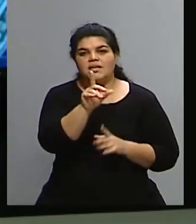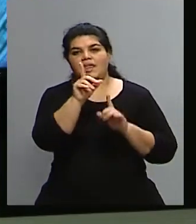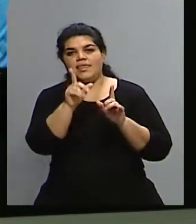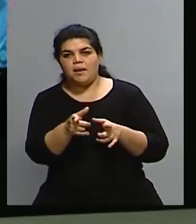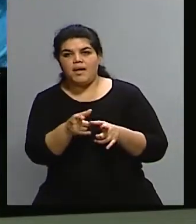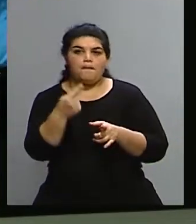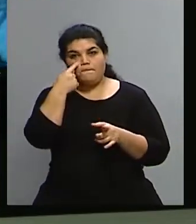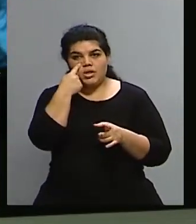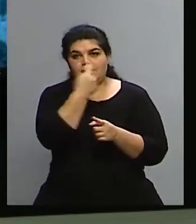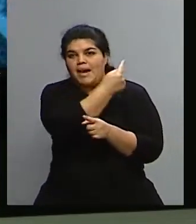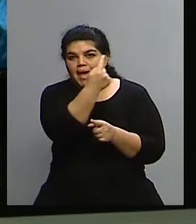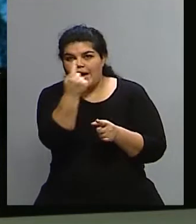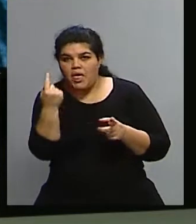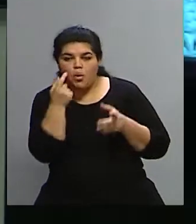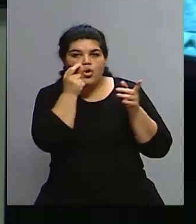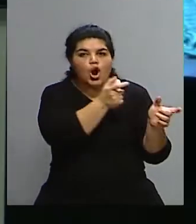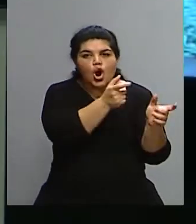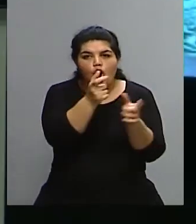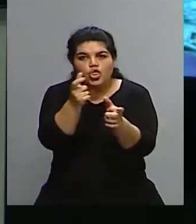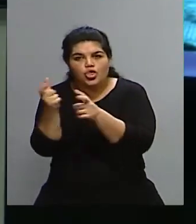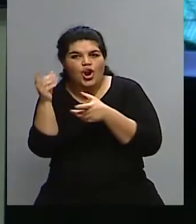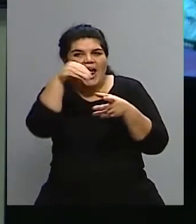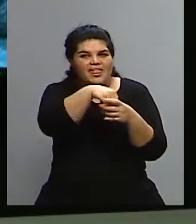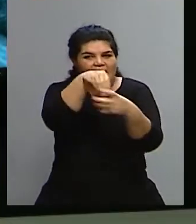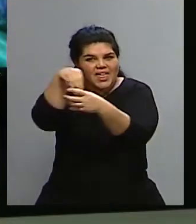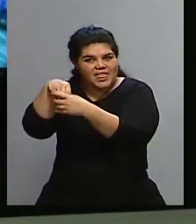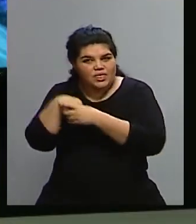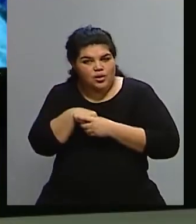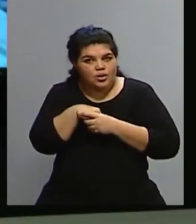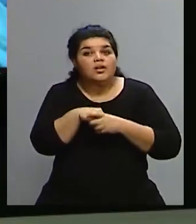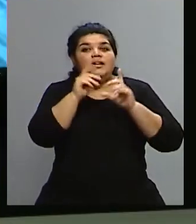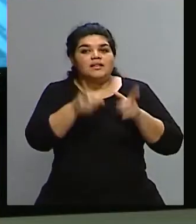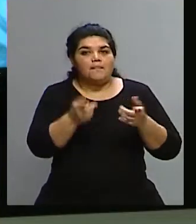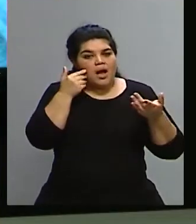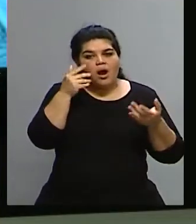de los municipios, o en este caso hay varias sociedades que también rinden cuentas